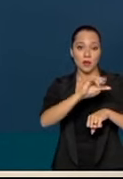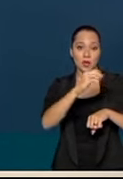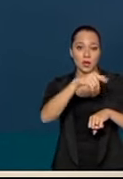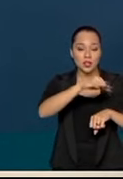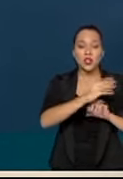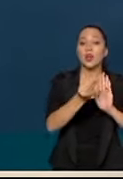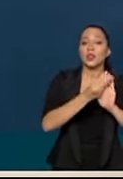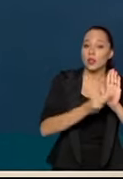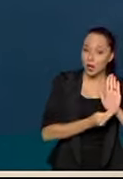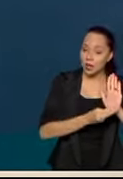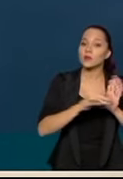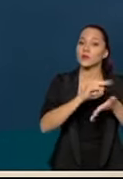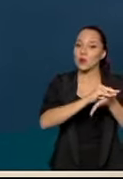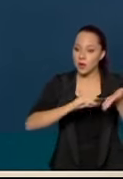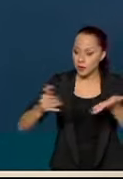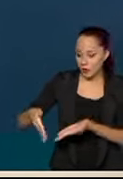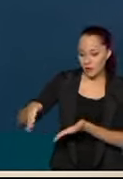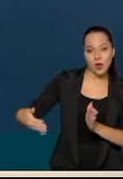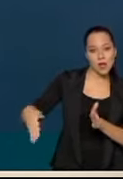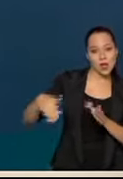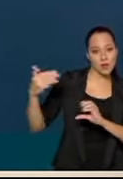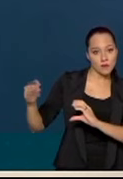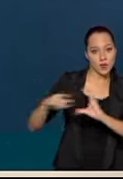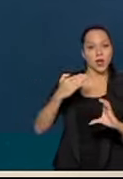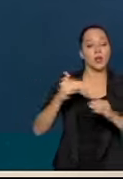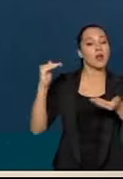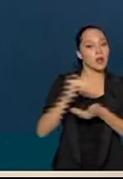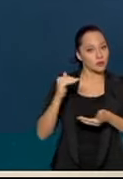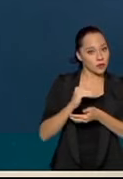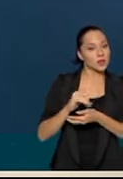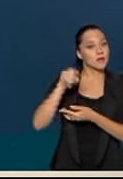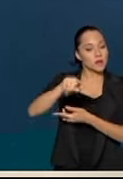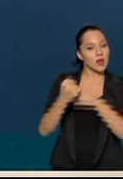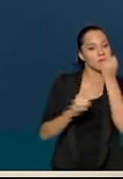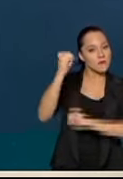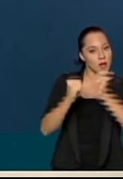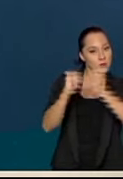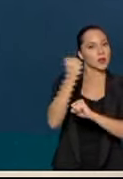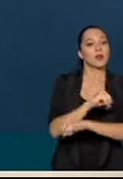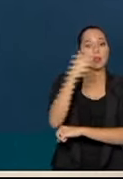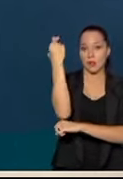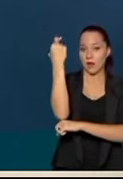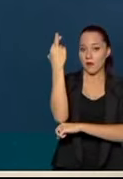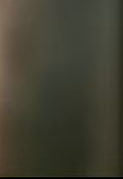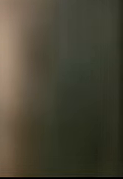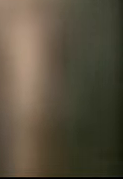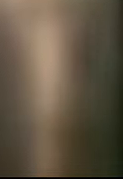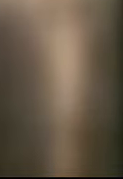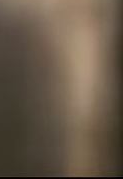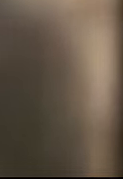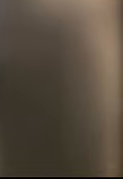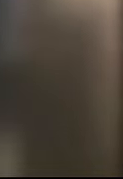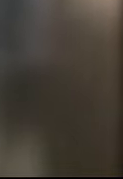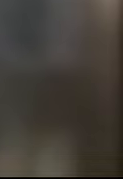El problema se centra en un vector de adenovirus, un patógeno que causa una enfermedad respiratoria leve, pero que en las vacunas debería